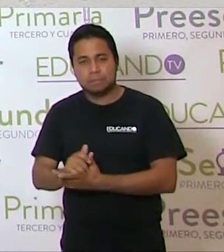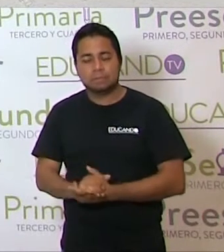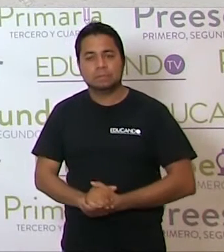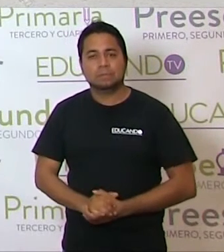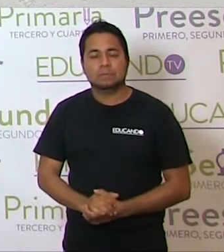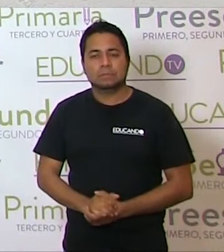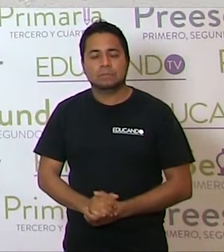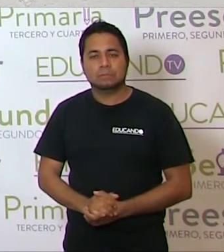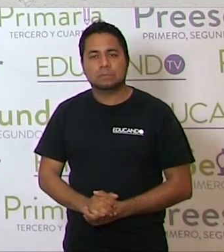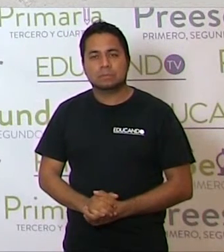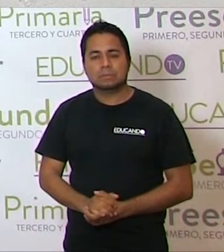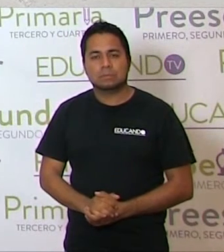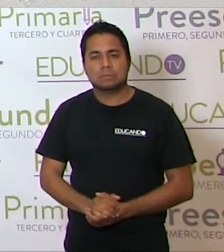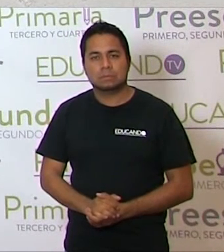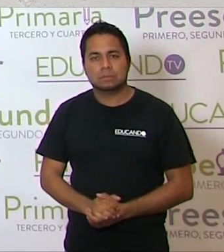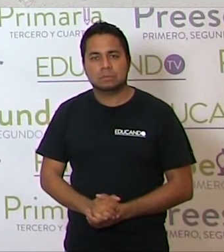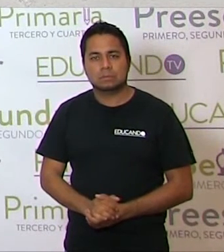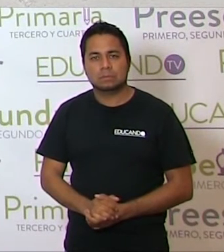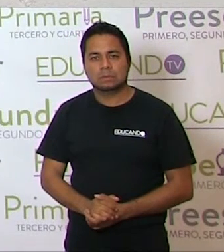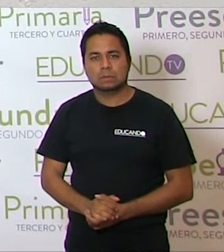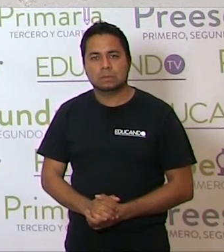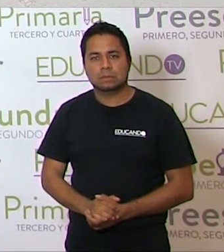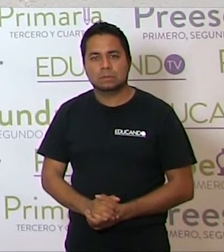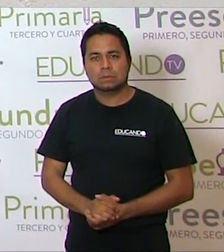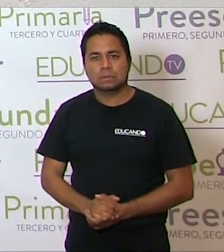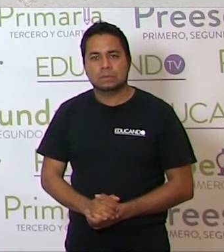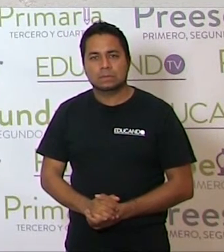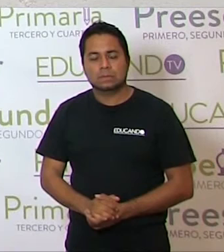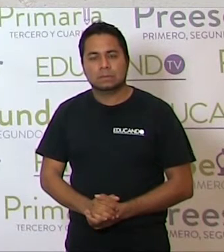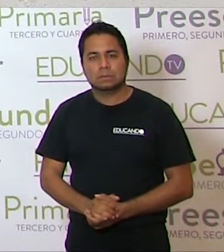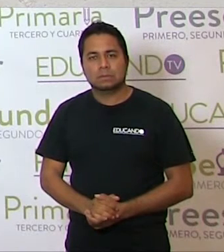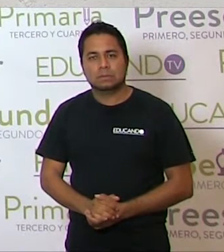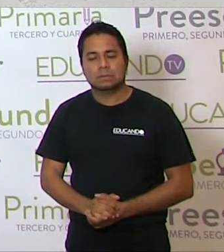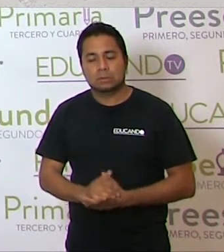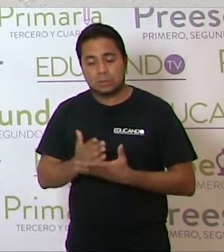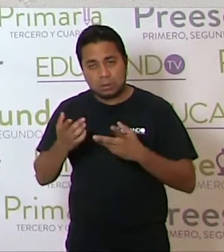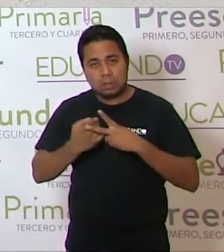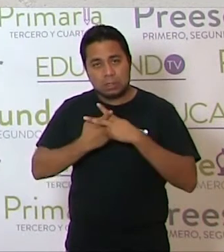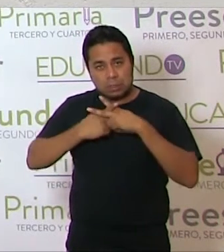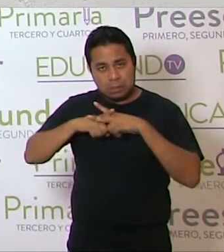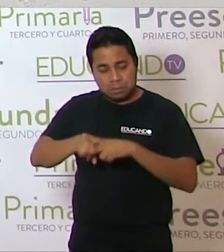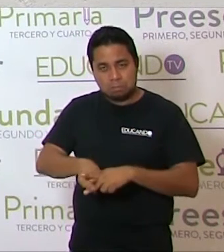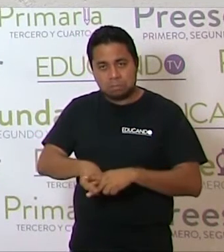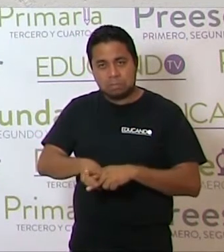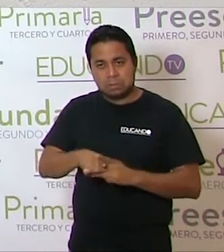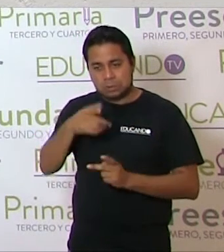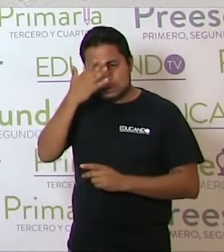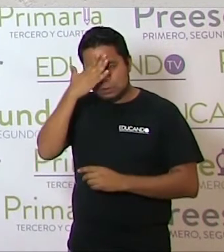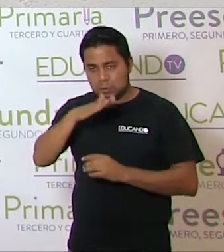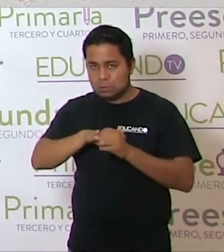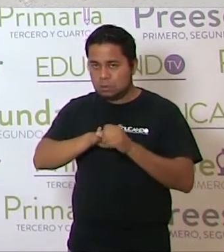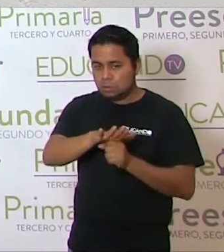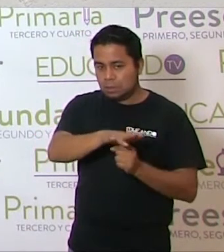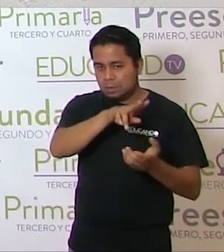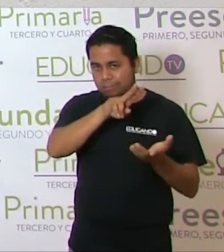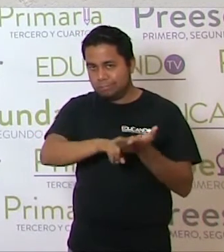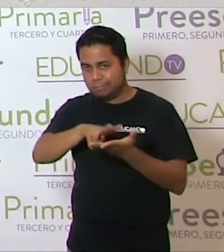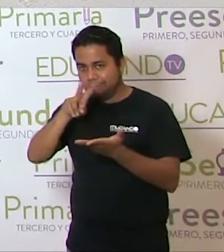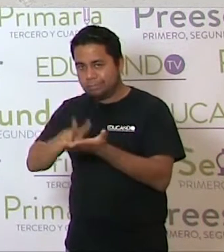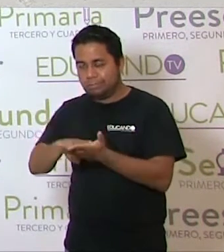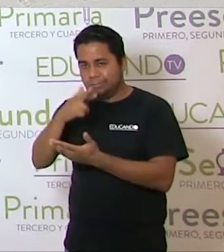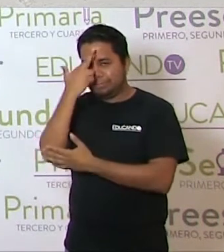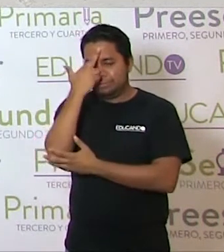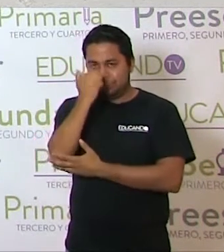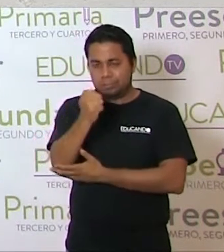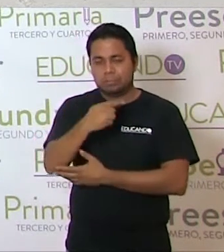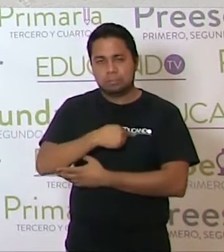vamos a pasar a a ver que hay diferentes maneras de validar esos argumentos a mí